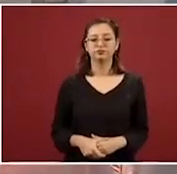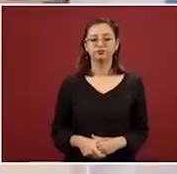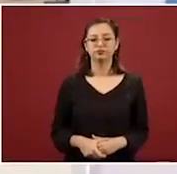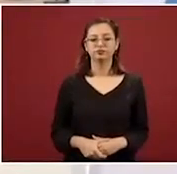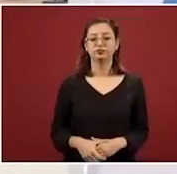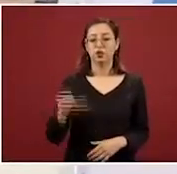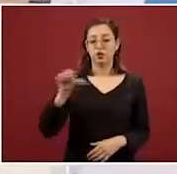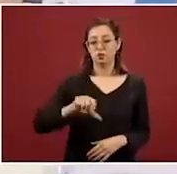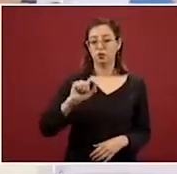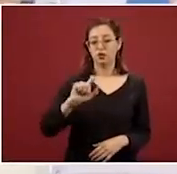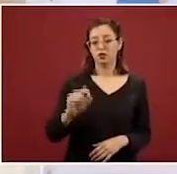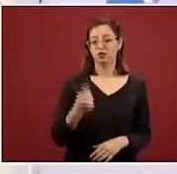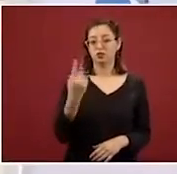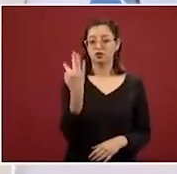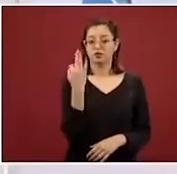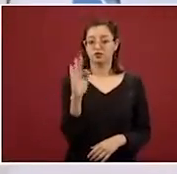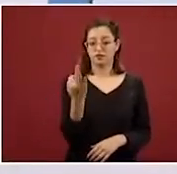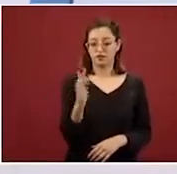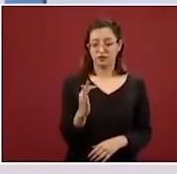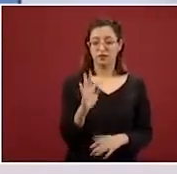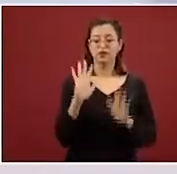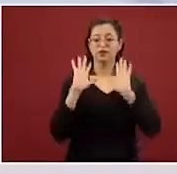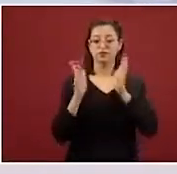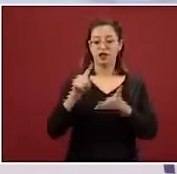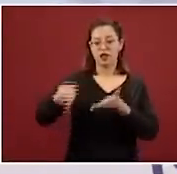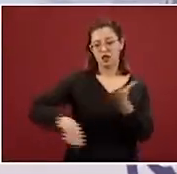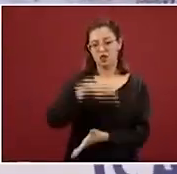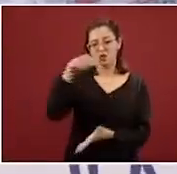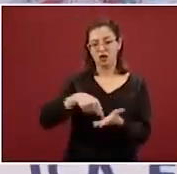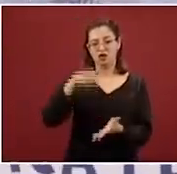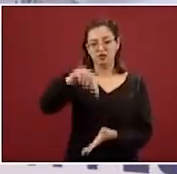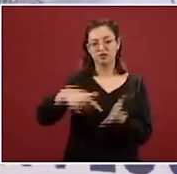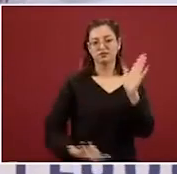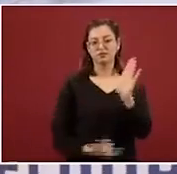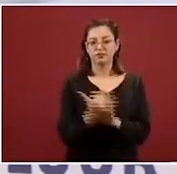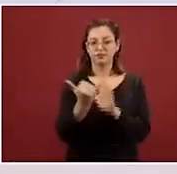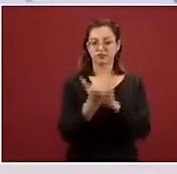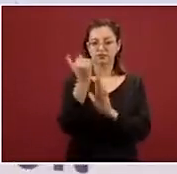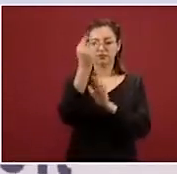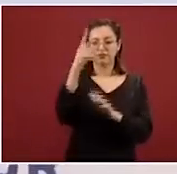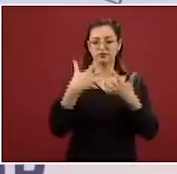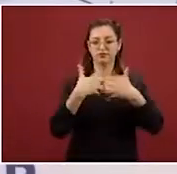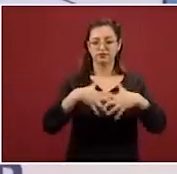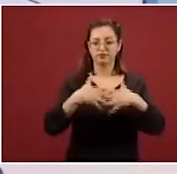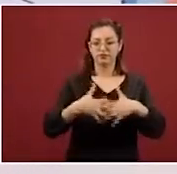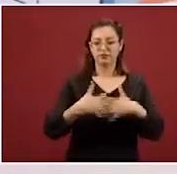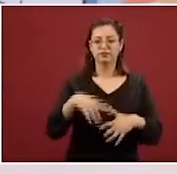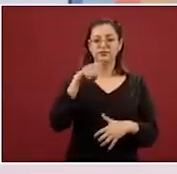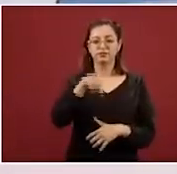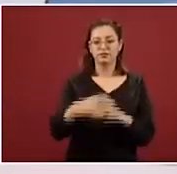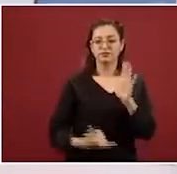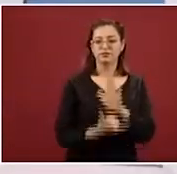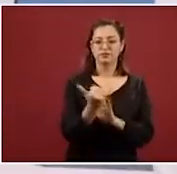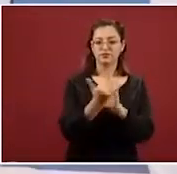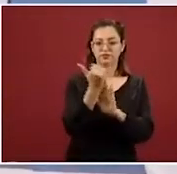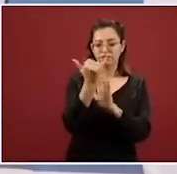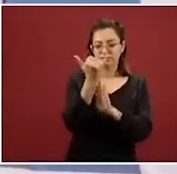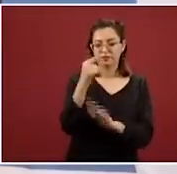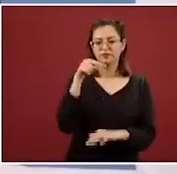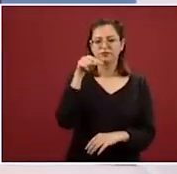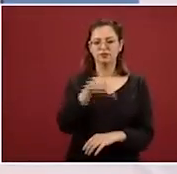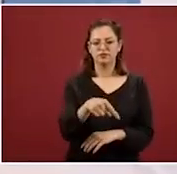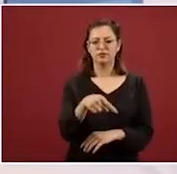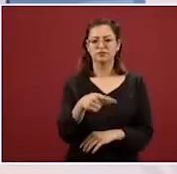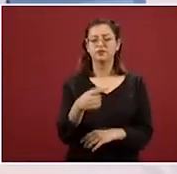Hoy es 21 de febrero y ya estamos en el sitio donde se va a construir la planta coquizadora. Esta planta va a tener